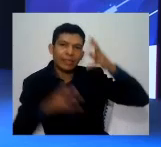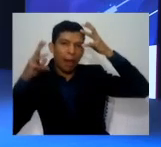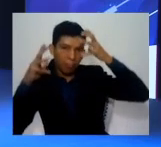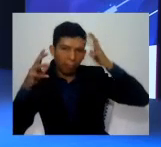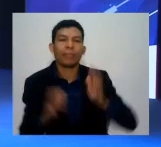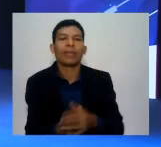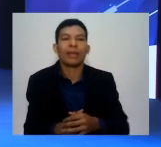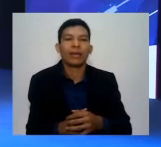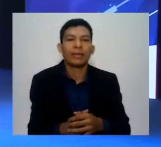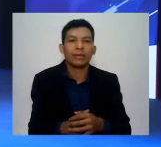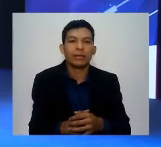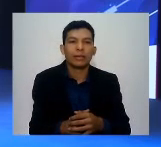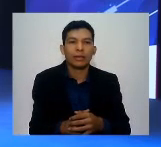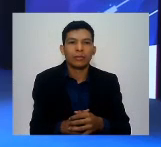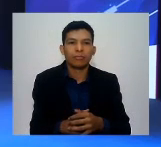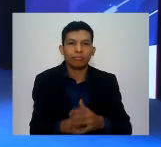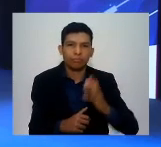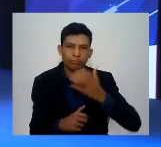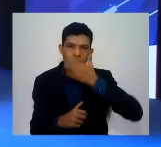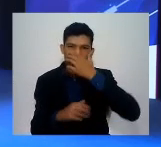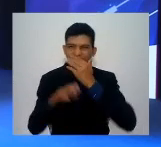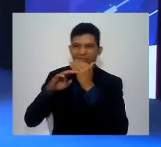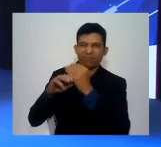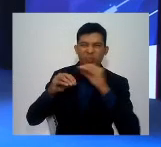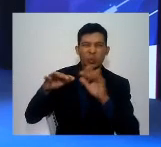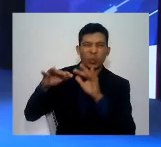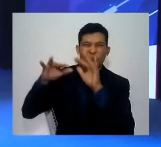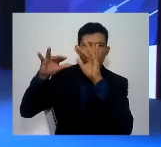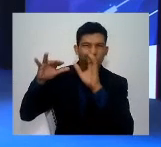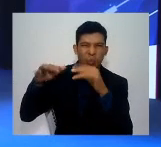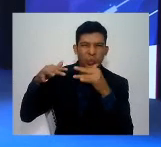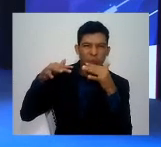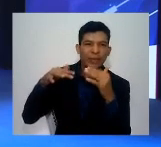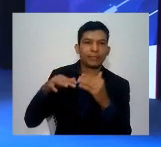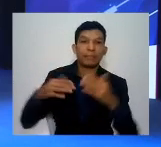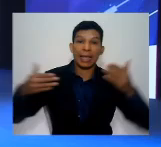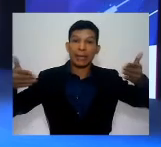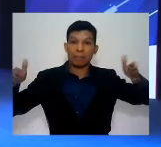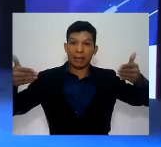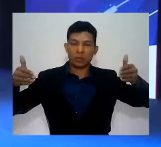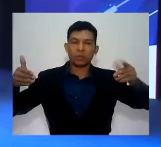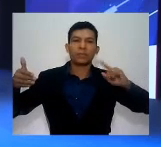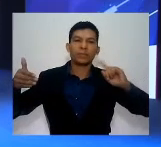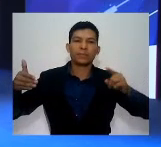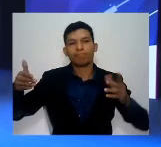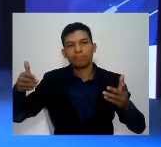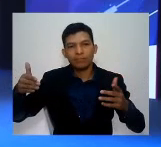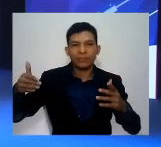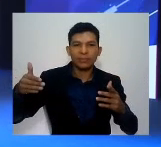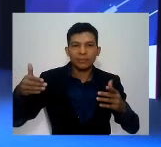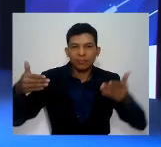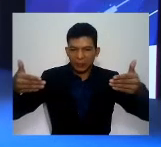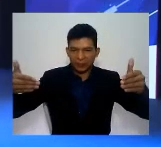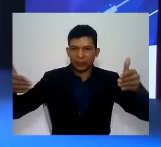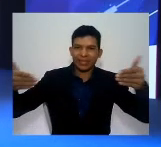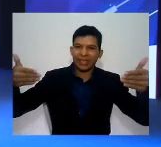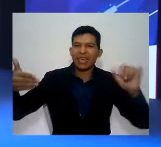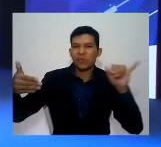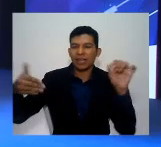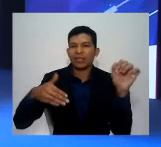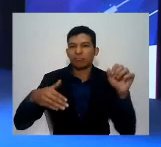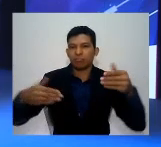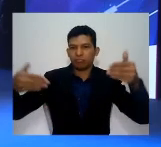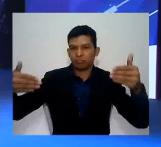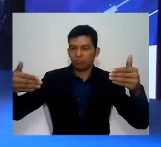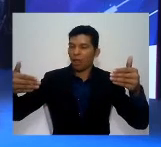sangre fluya mejor, ¿listo? Hacer ejercicio nos ayuda para toda la parte venosa y además para el sistema linfático. Y para eso se ha